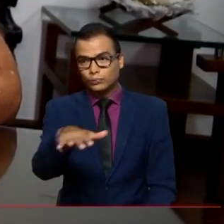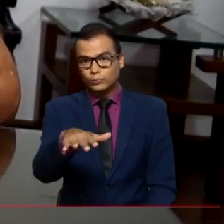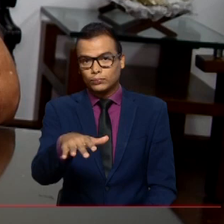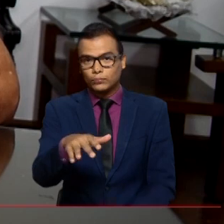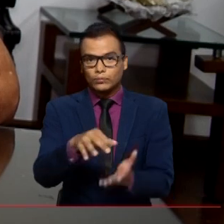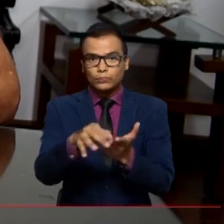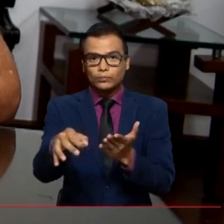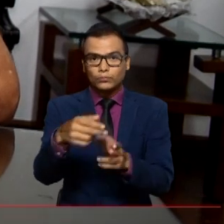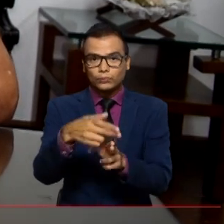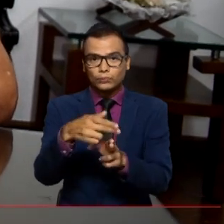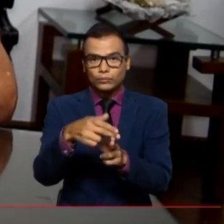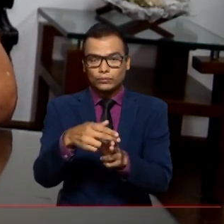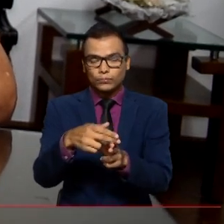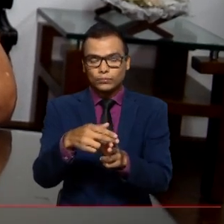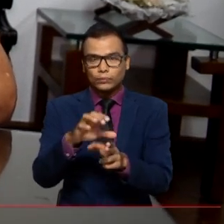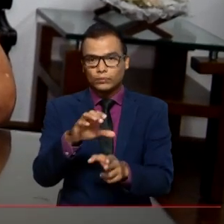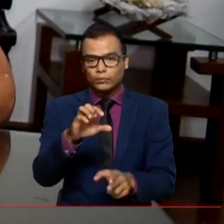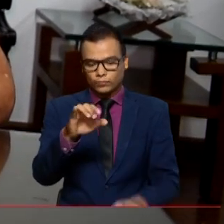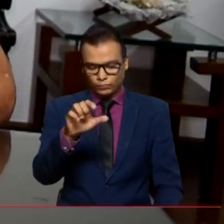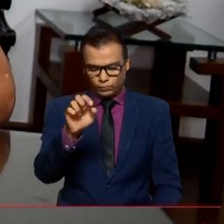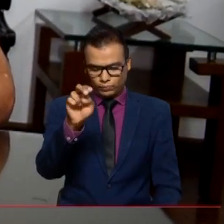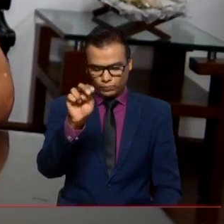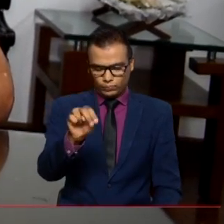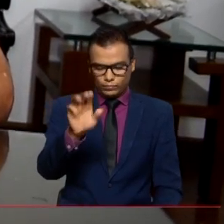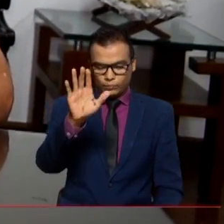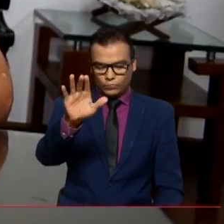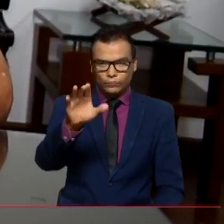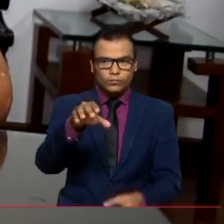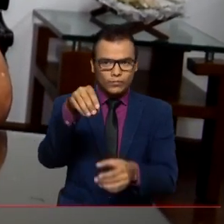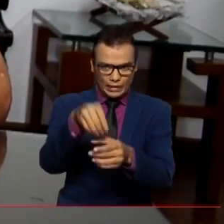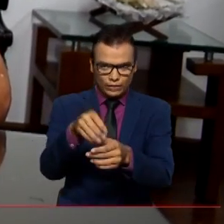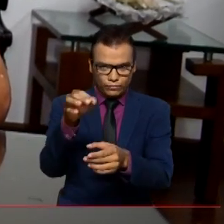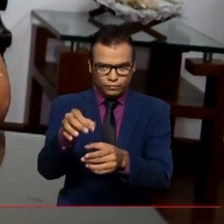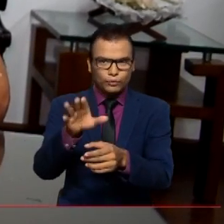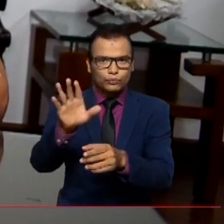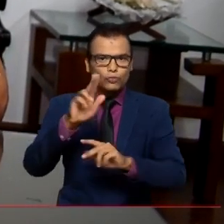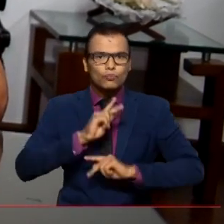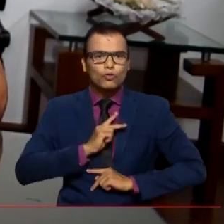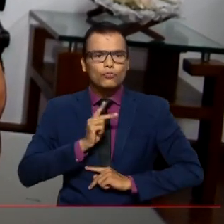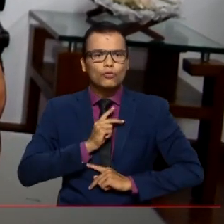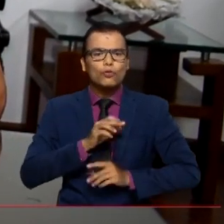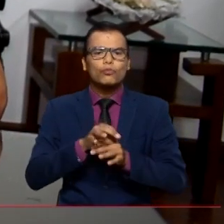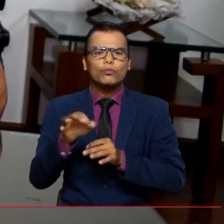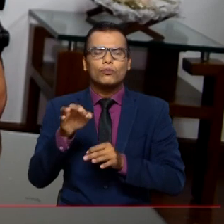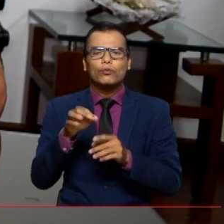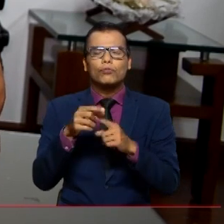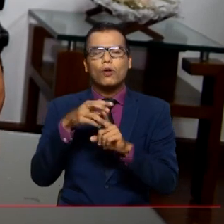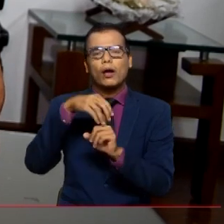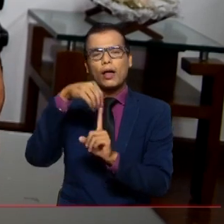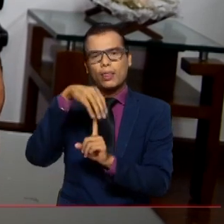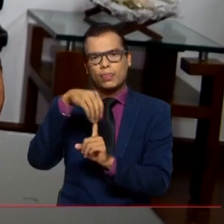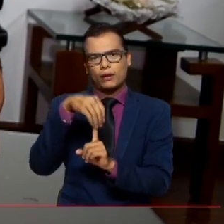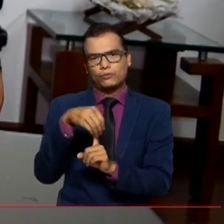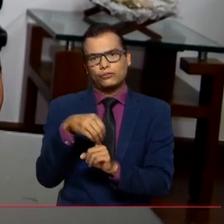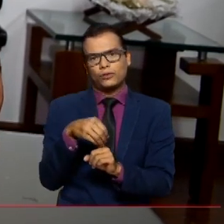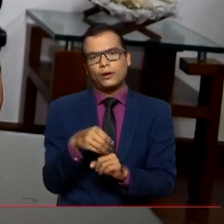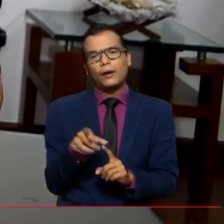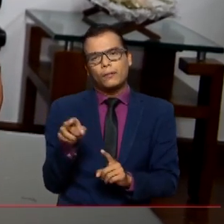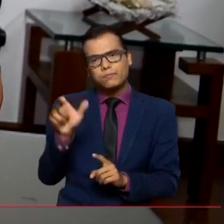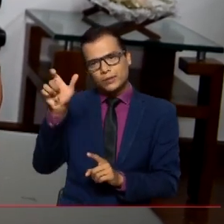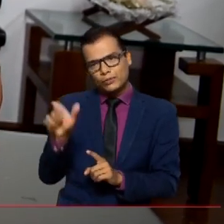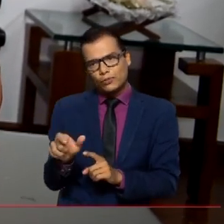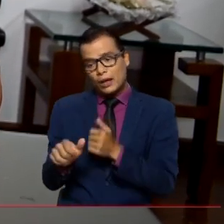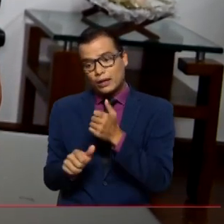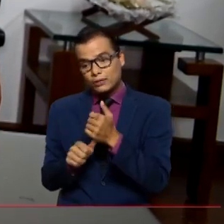del municipio de Andalucía. Dos personas murieron trágicamente allí. Uno de ellos, el ayudante del